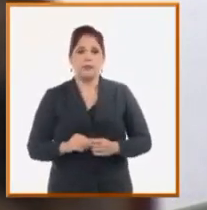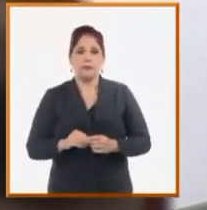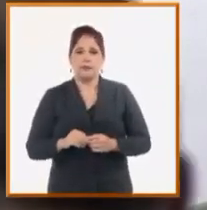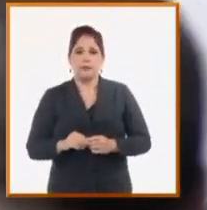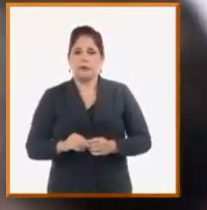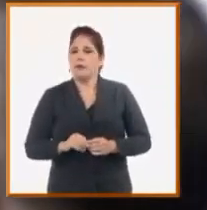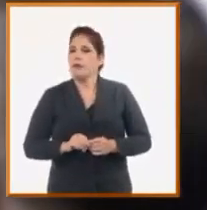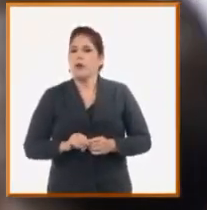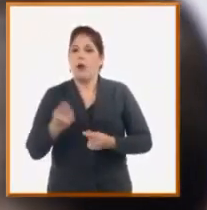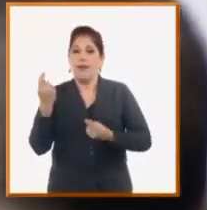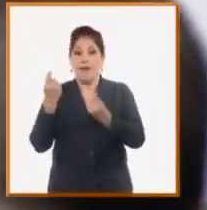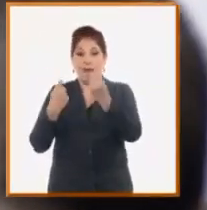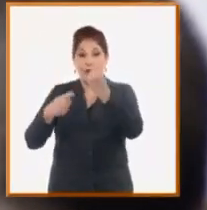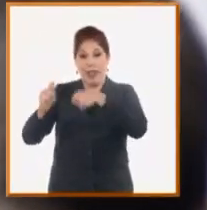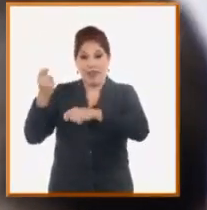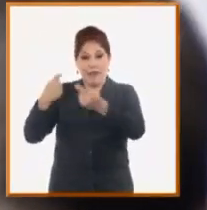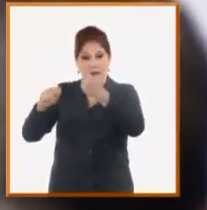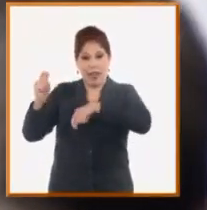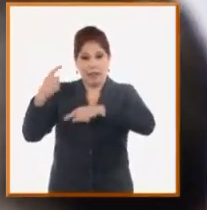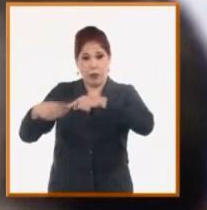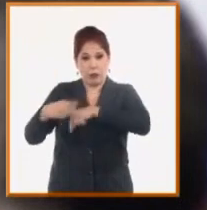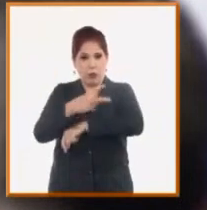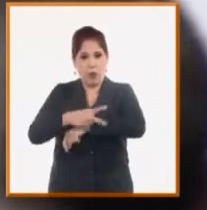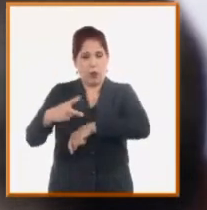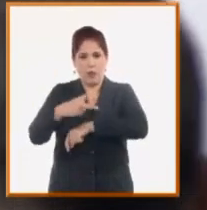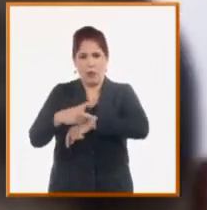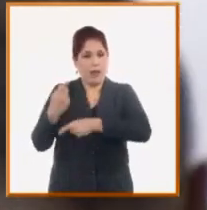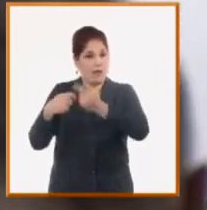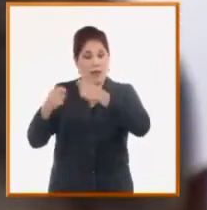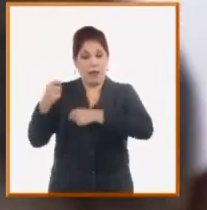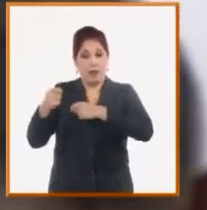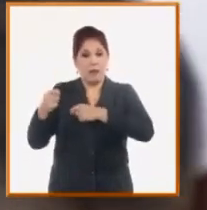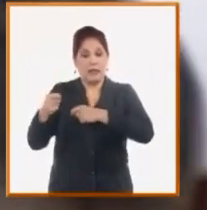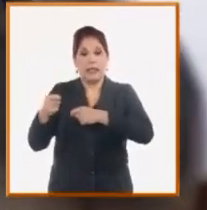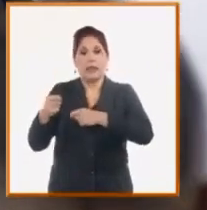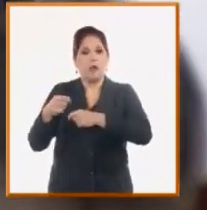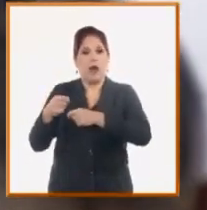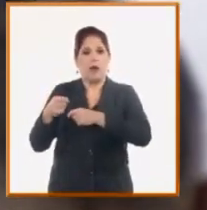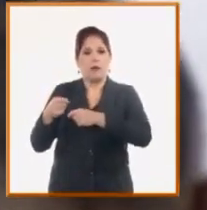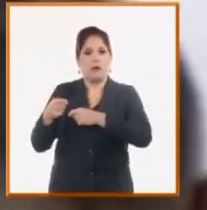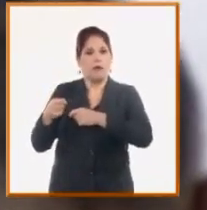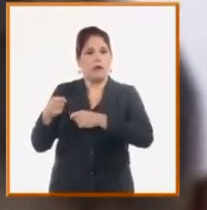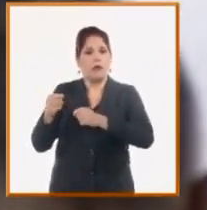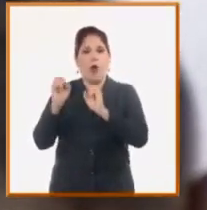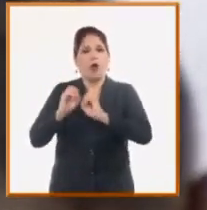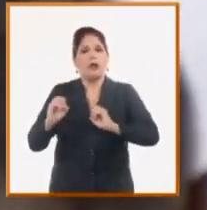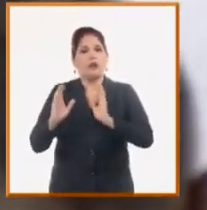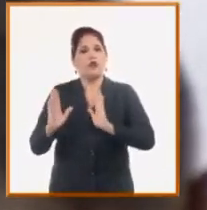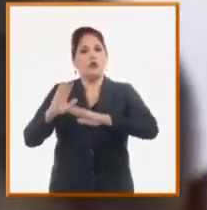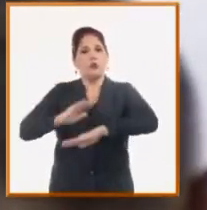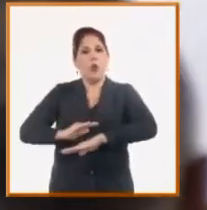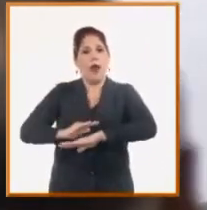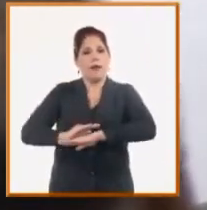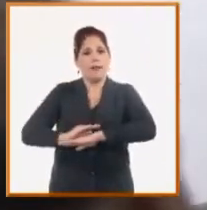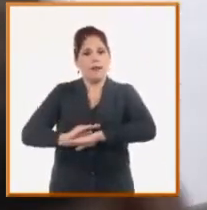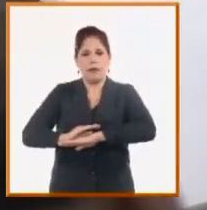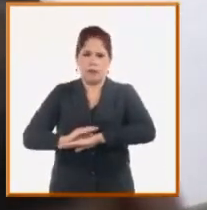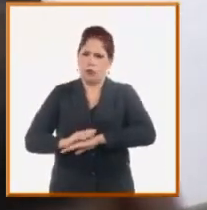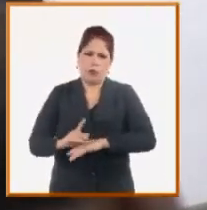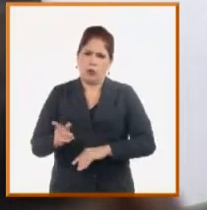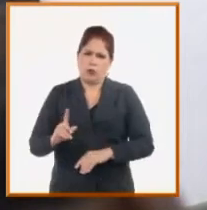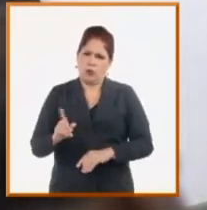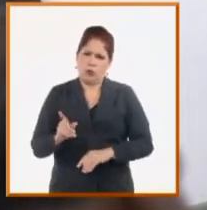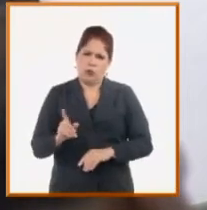la importación masiva de manera desordenada, hay que decirlo así, de productos terminados